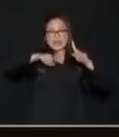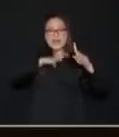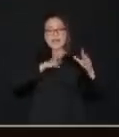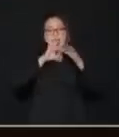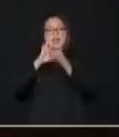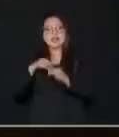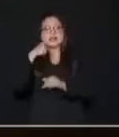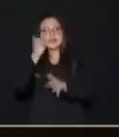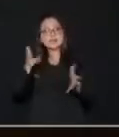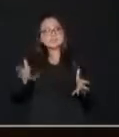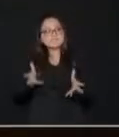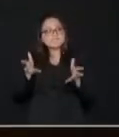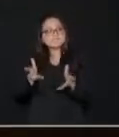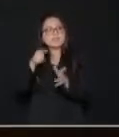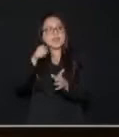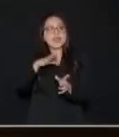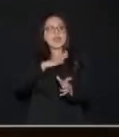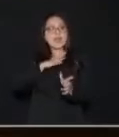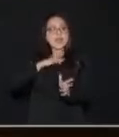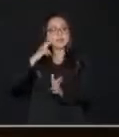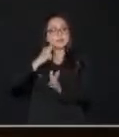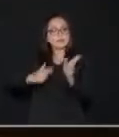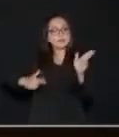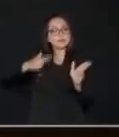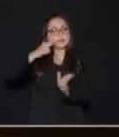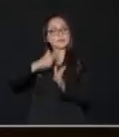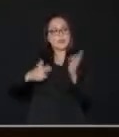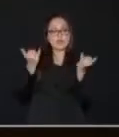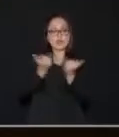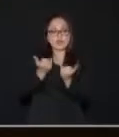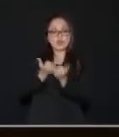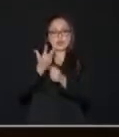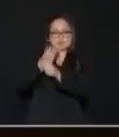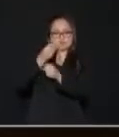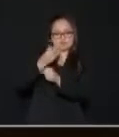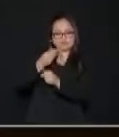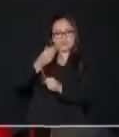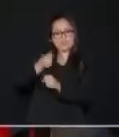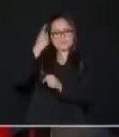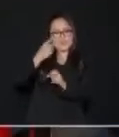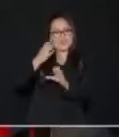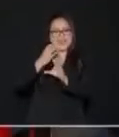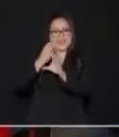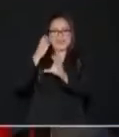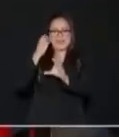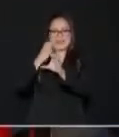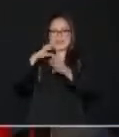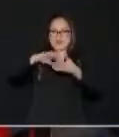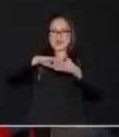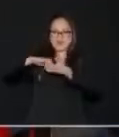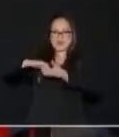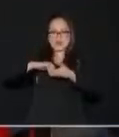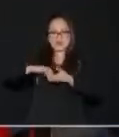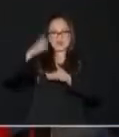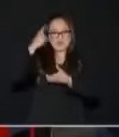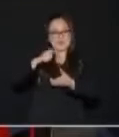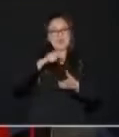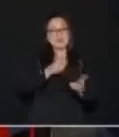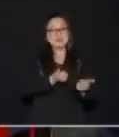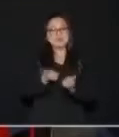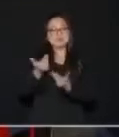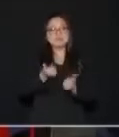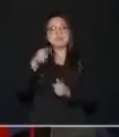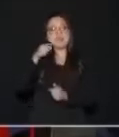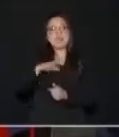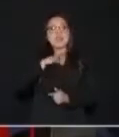creación de una vía férrea para un tren de contenedores de carga y se ampliarán los puertos